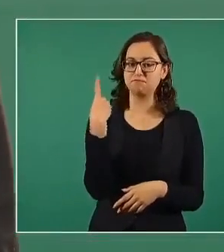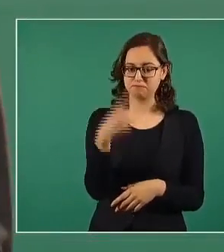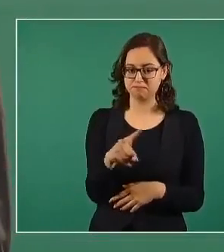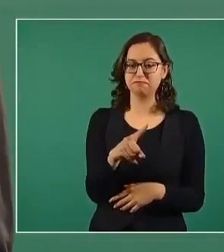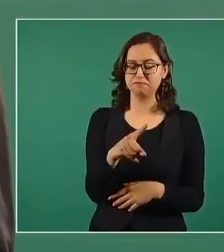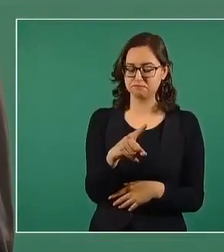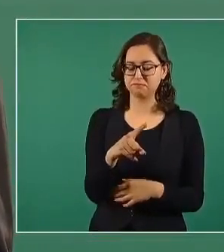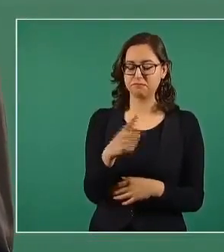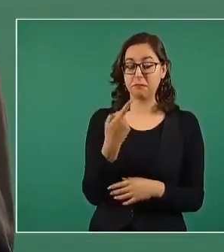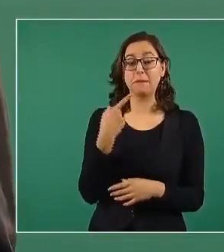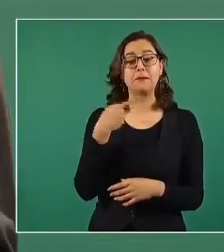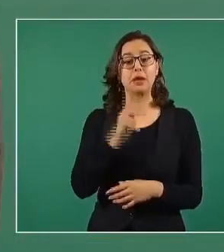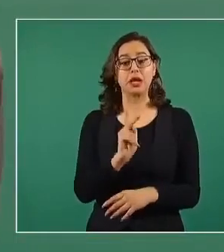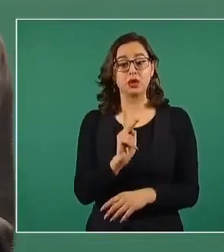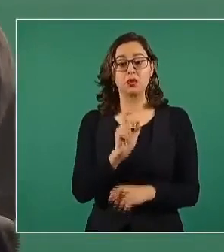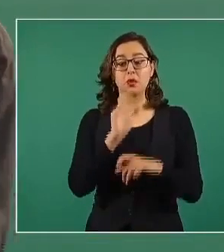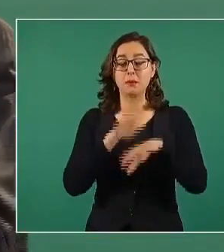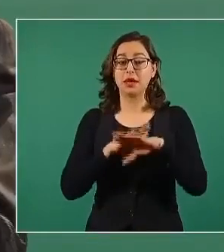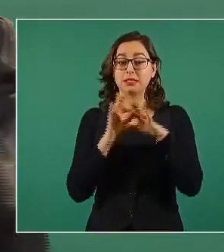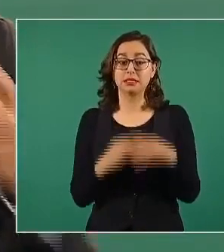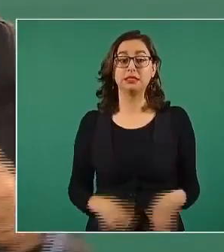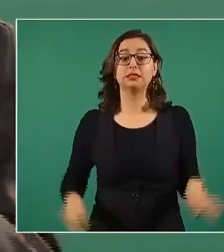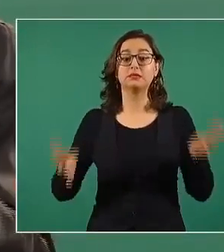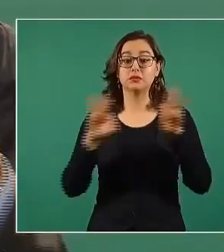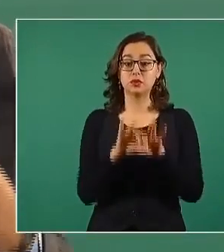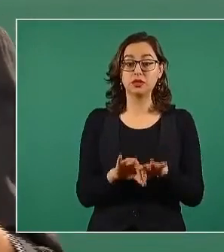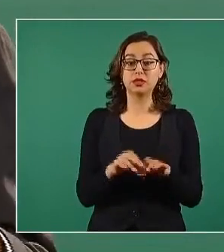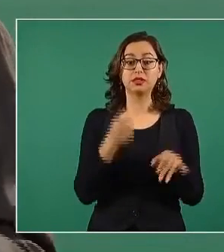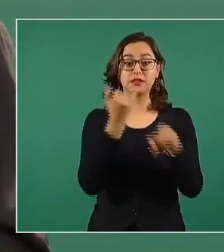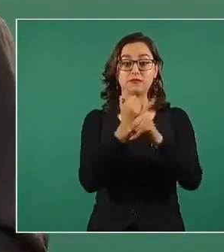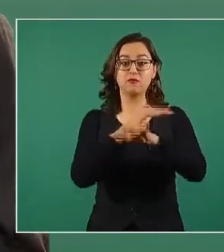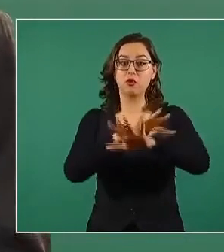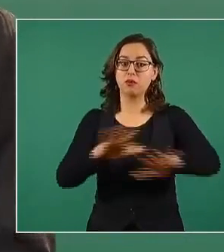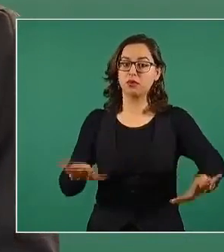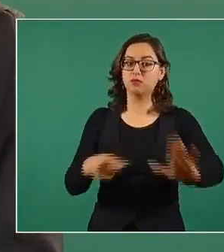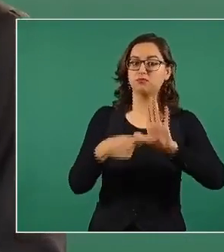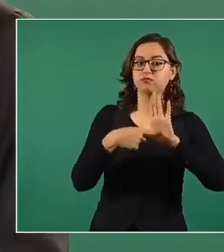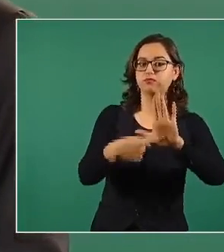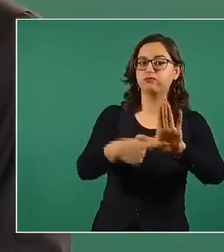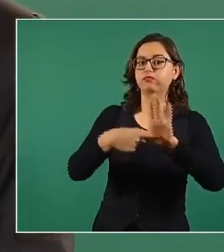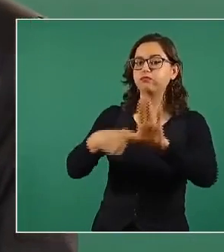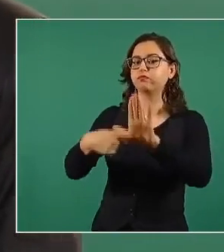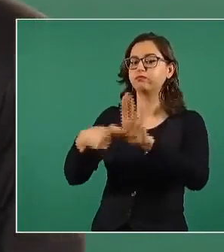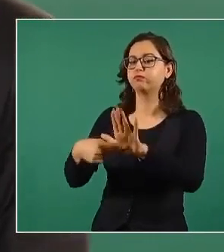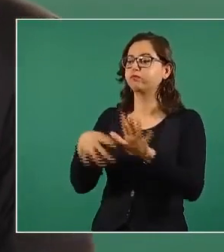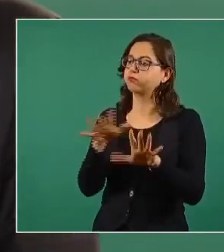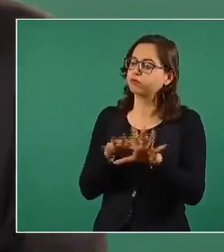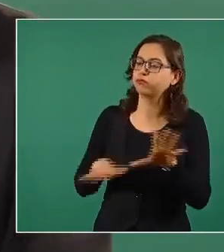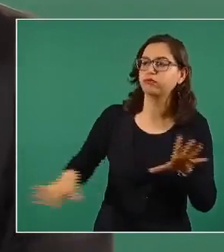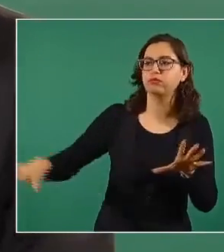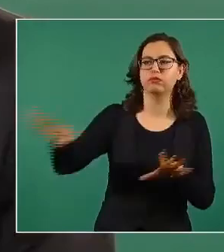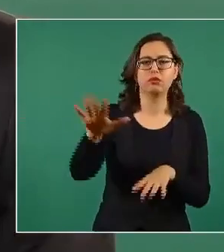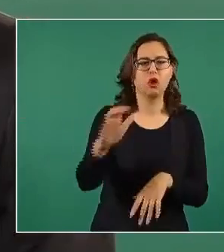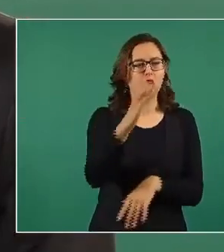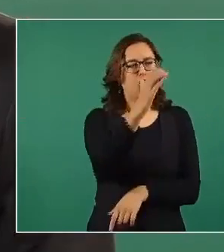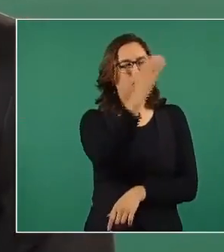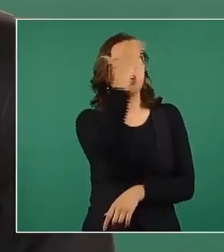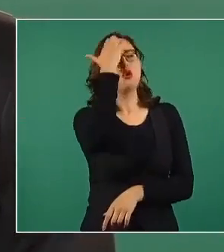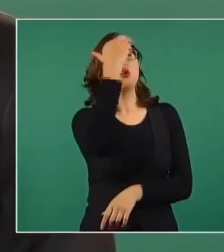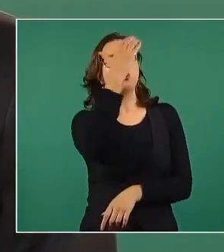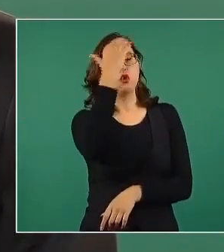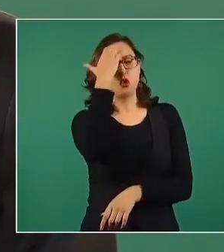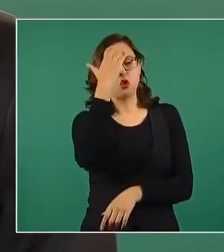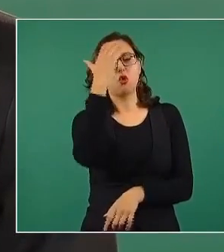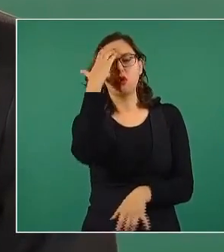lo importante es que se socialice la información, que se garantice